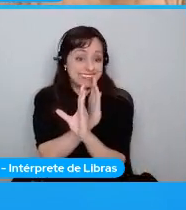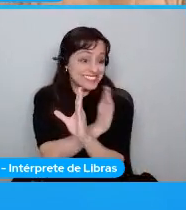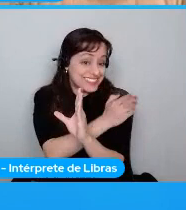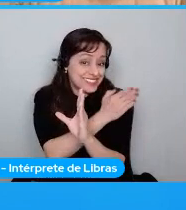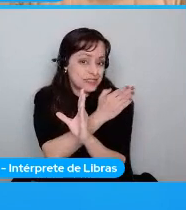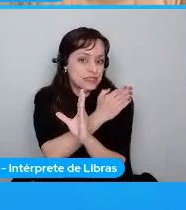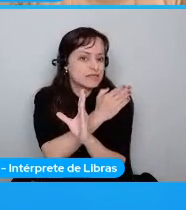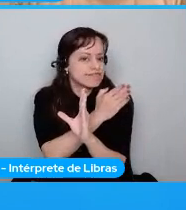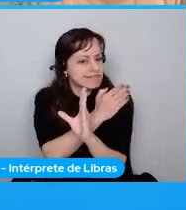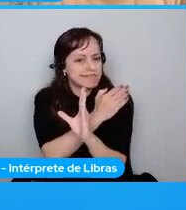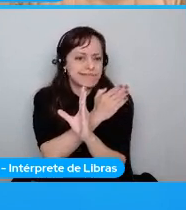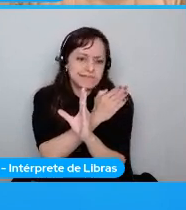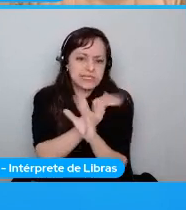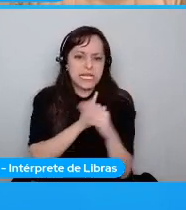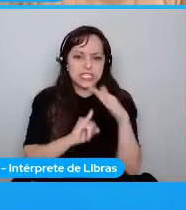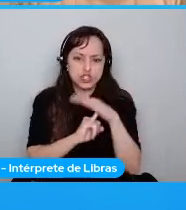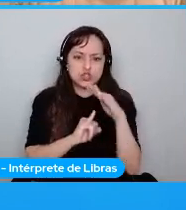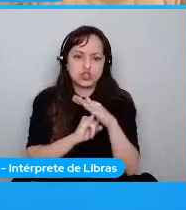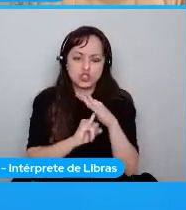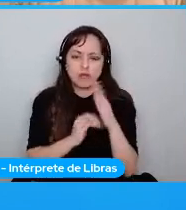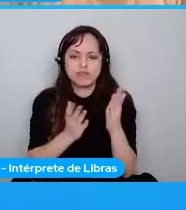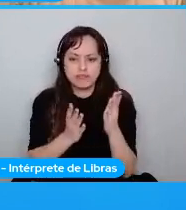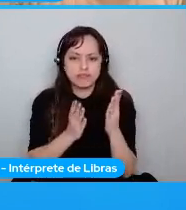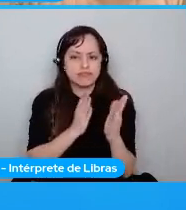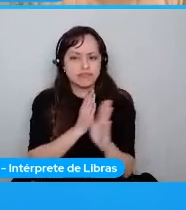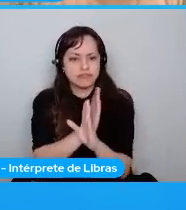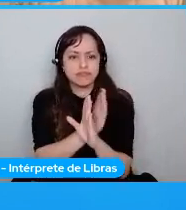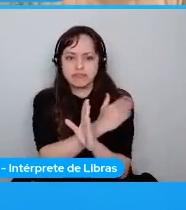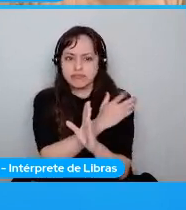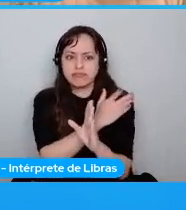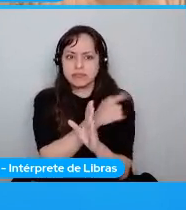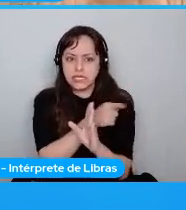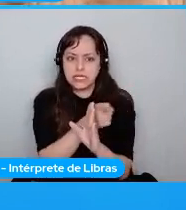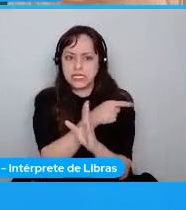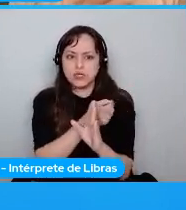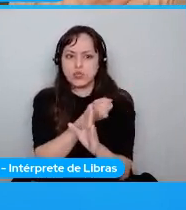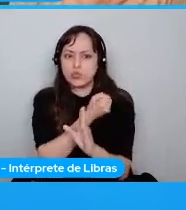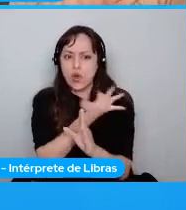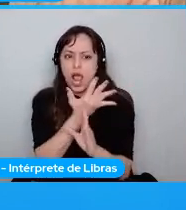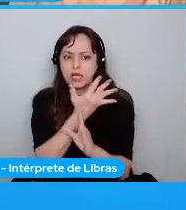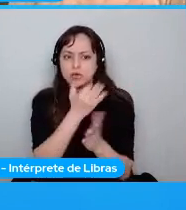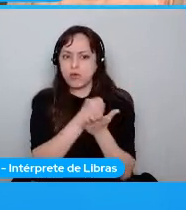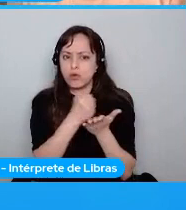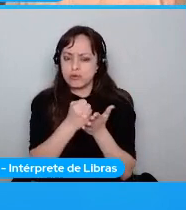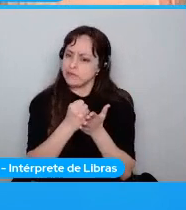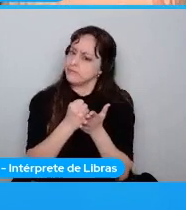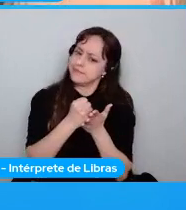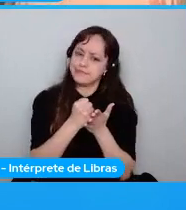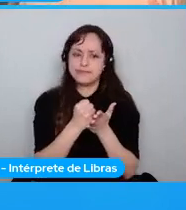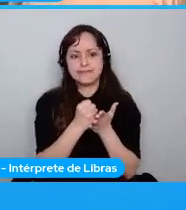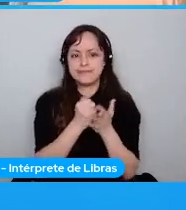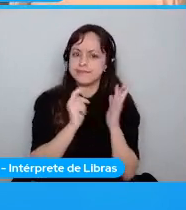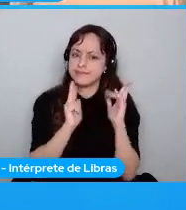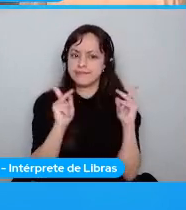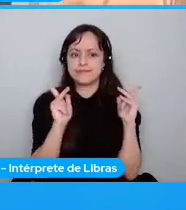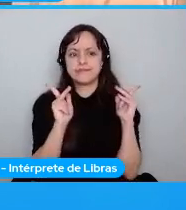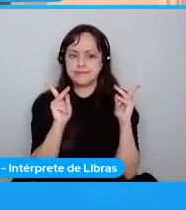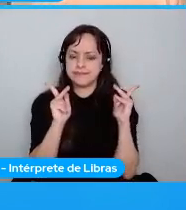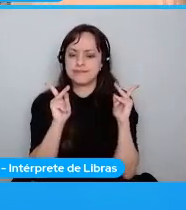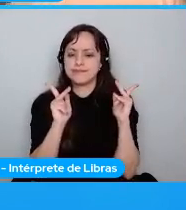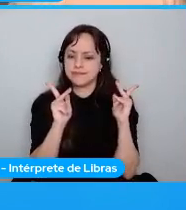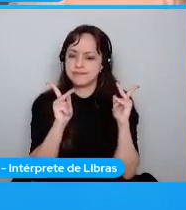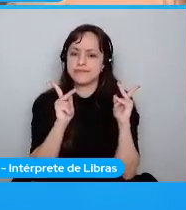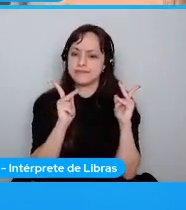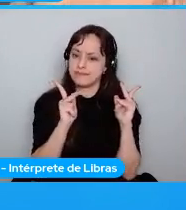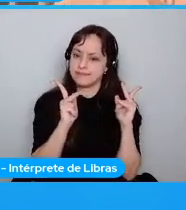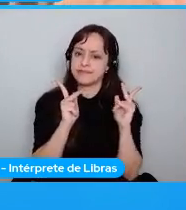son instituciones, ¿verdad?, que este número de contratos no se comportan como el resto